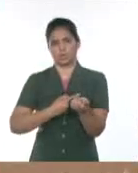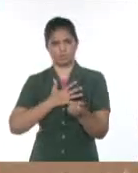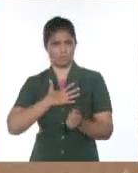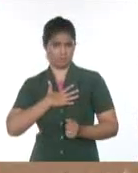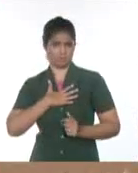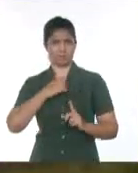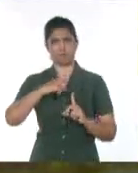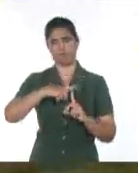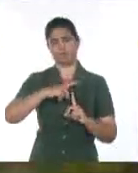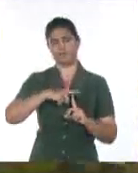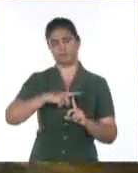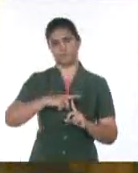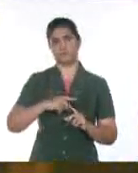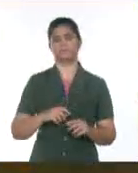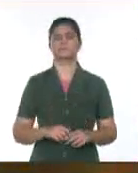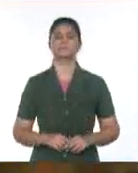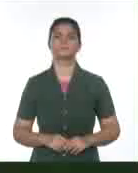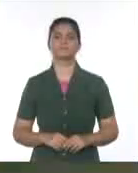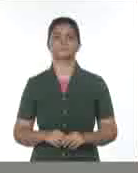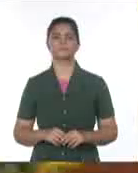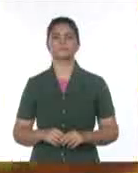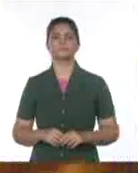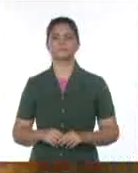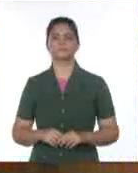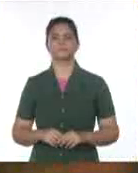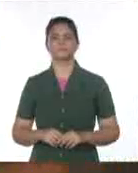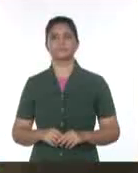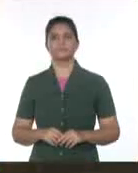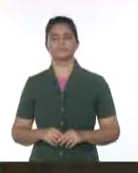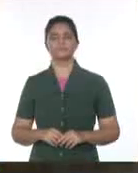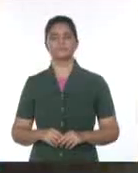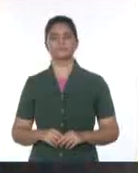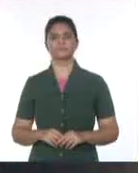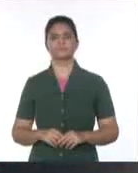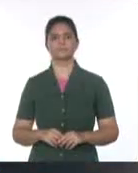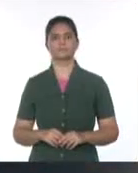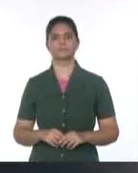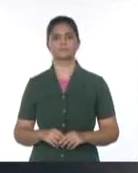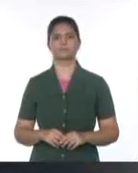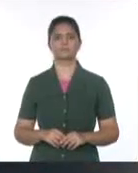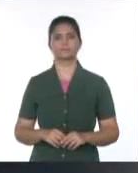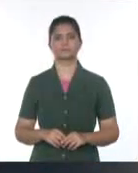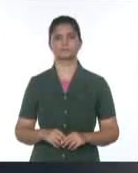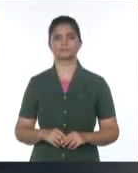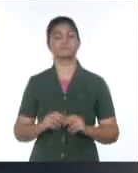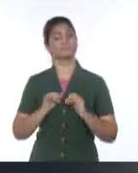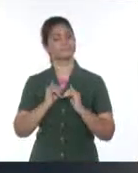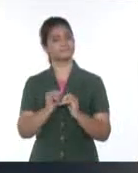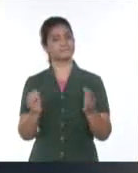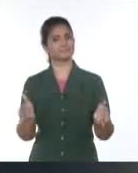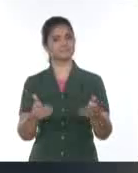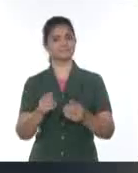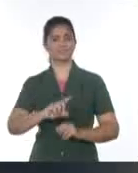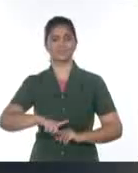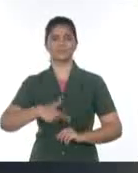Tunas, Orlando Cruz y Lianis Vega, Canal Cubano de Noticias. Con esta información concluyen las culturales. Muy buenas tardes.